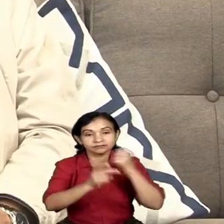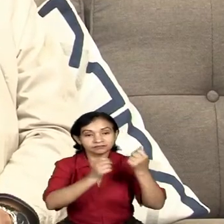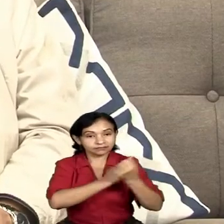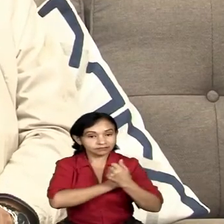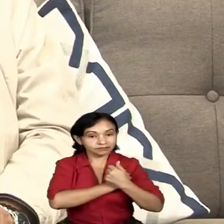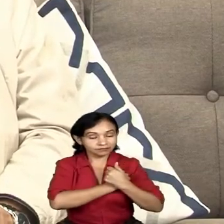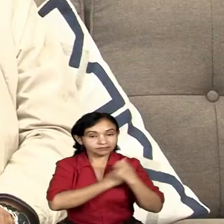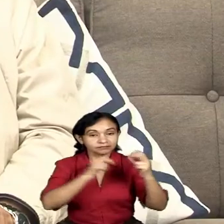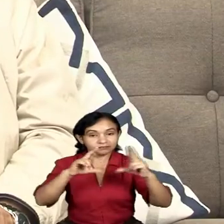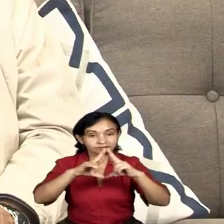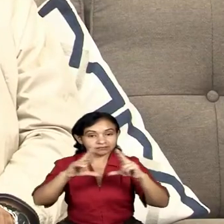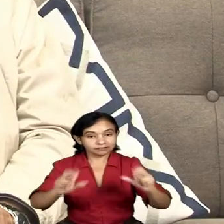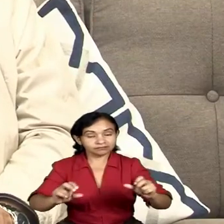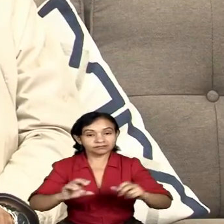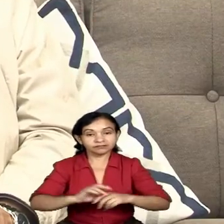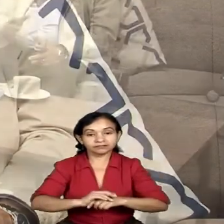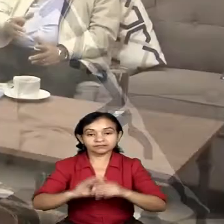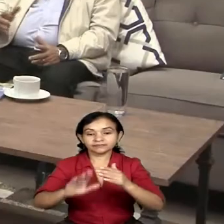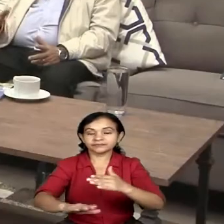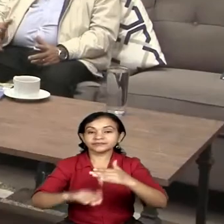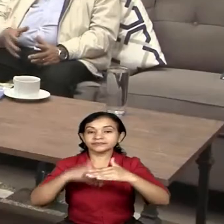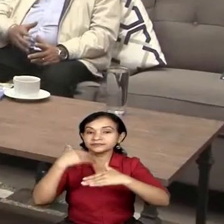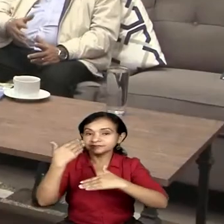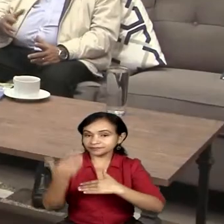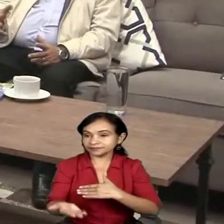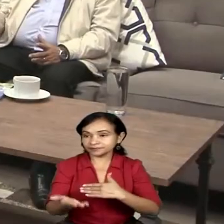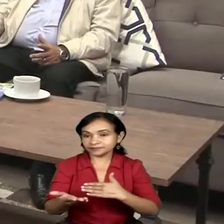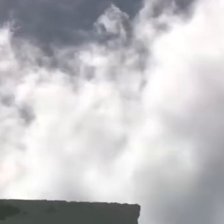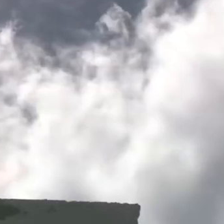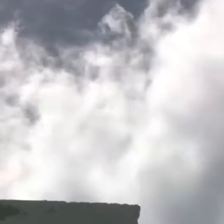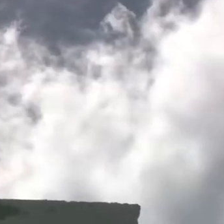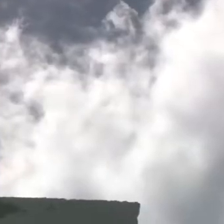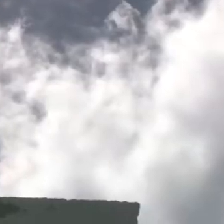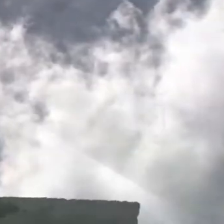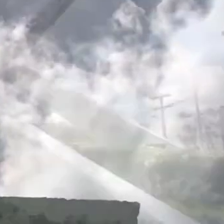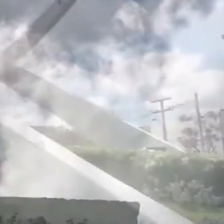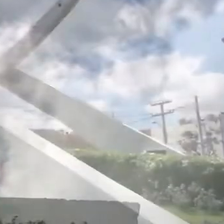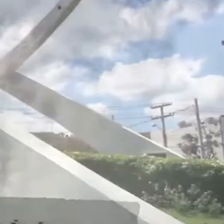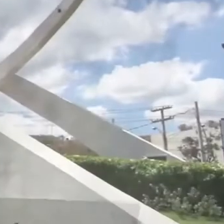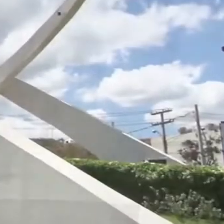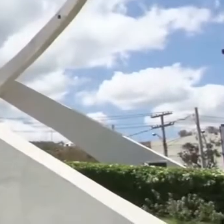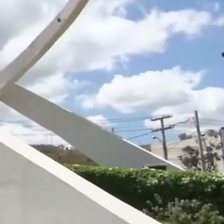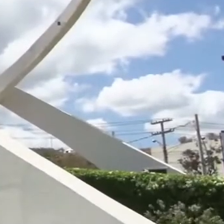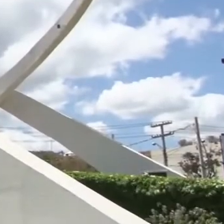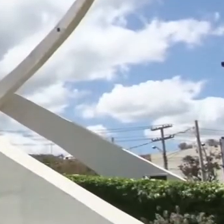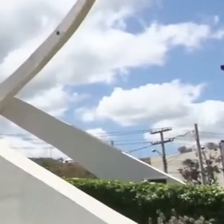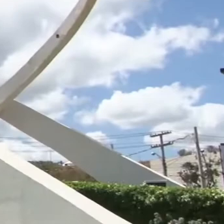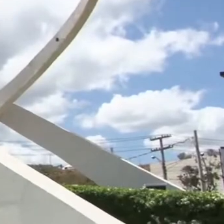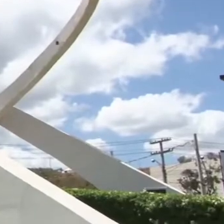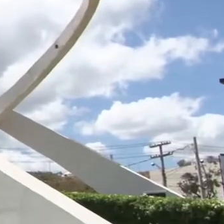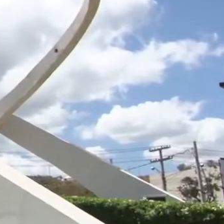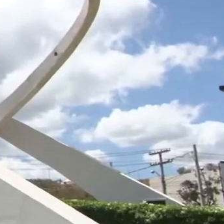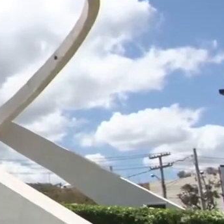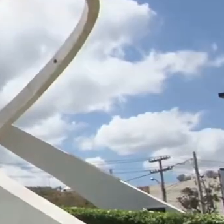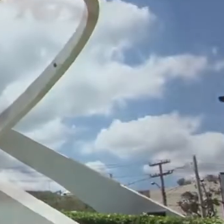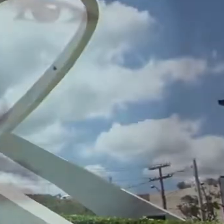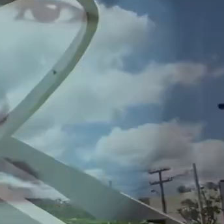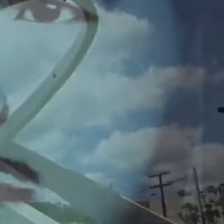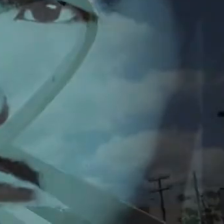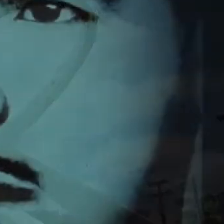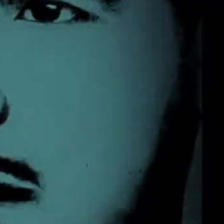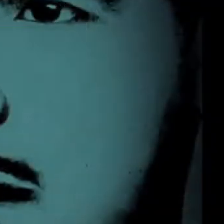Y ahí después los que estuvieron con él, como Cornelio